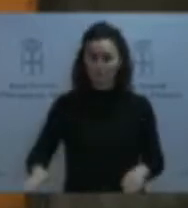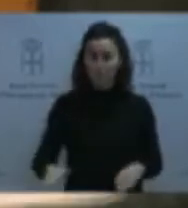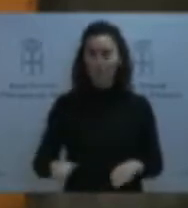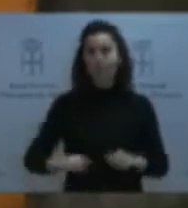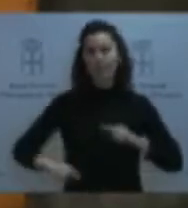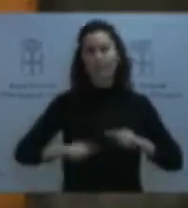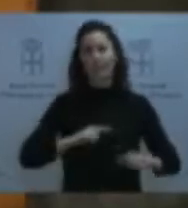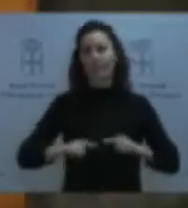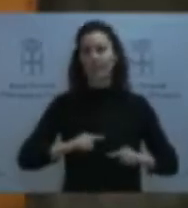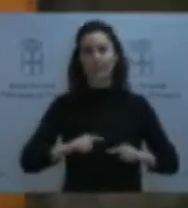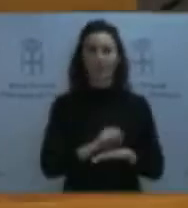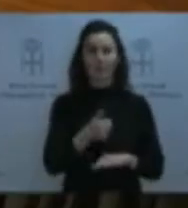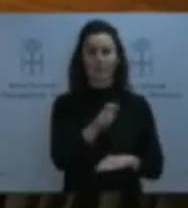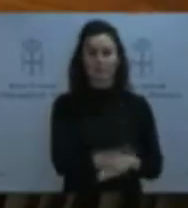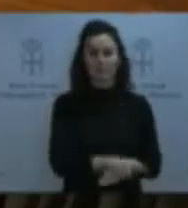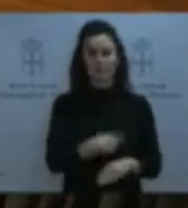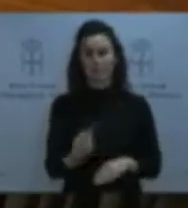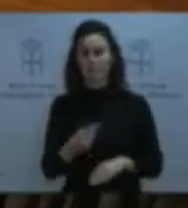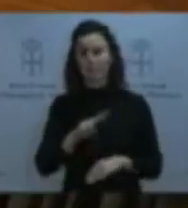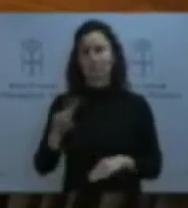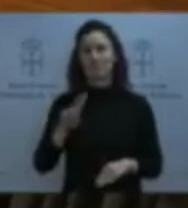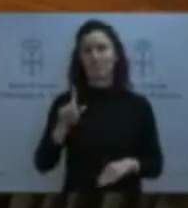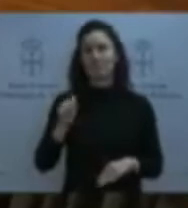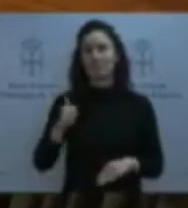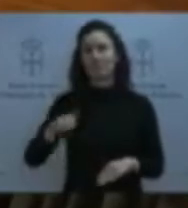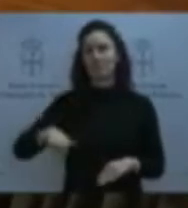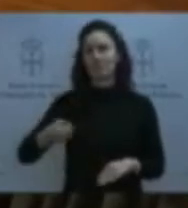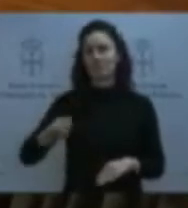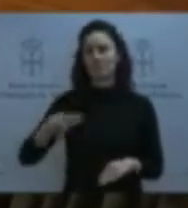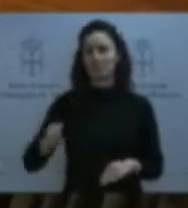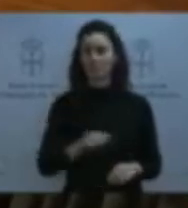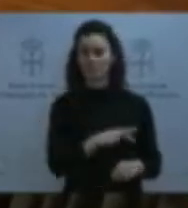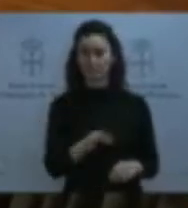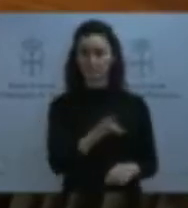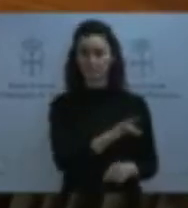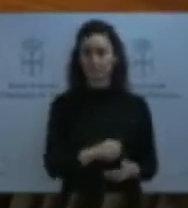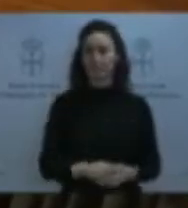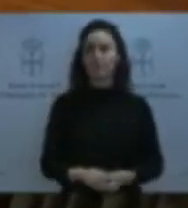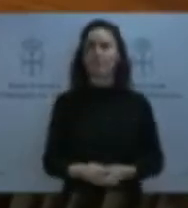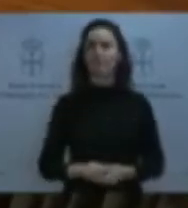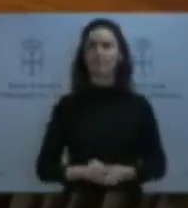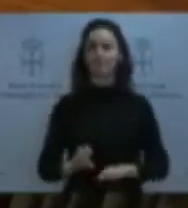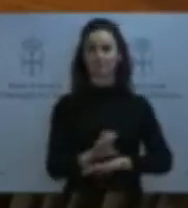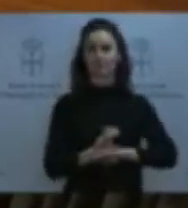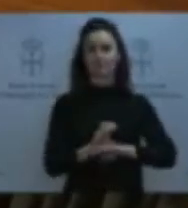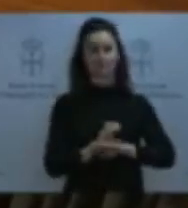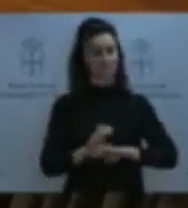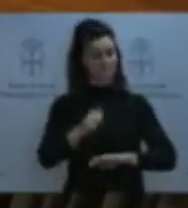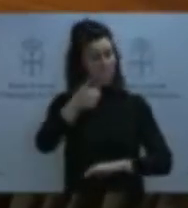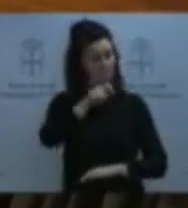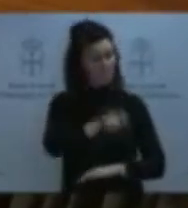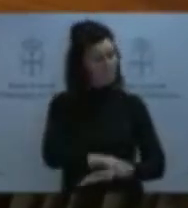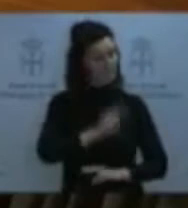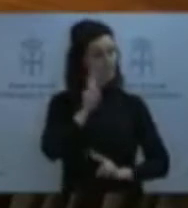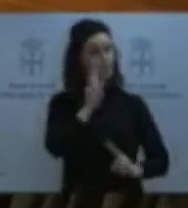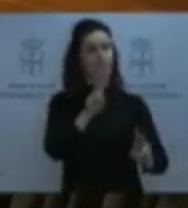en consultas primeras. Señor consellero, creemos que es evidente que los problemas persisten